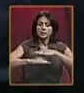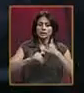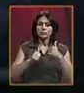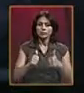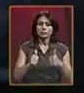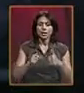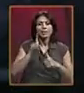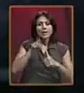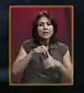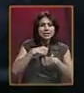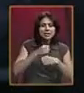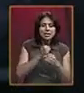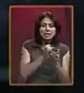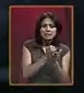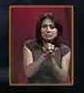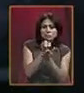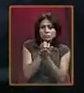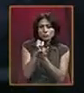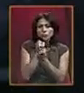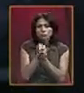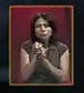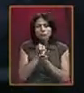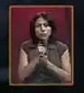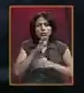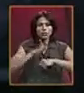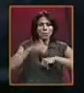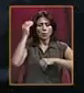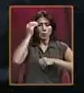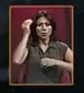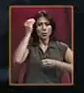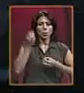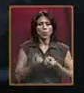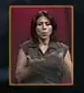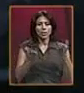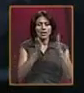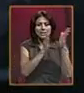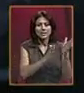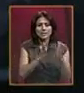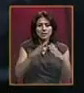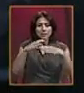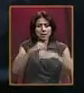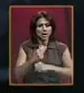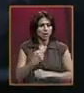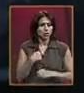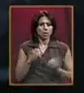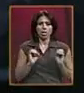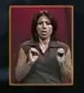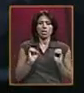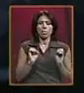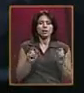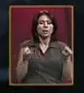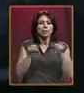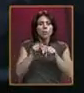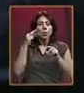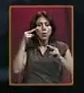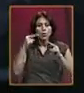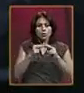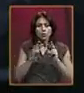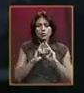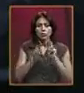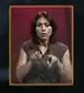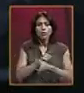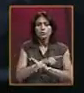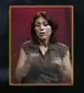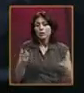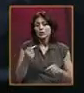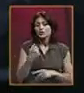cierta investigación, digamos, de opinión pública sistemática, cosa que yo no he hecho y tampoco conozco resultados, pero sin embargo, yo